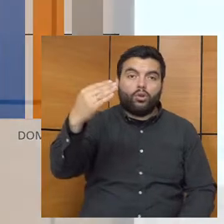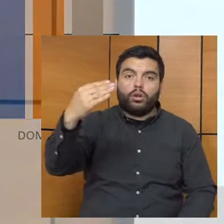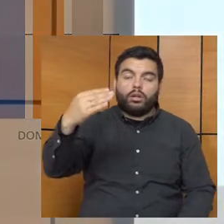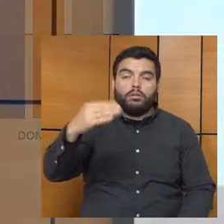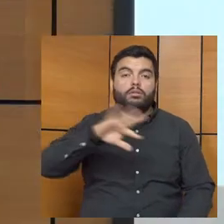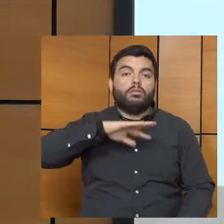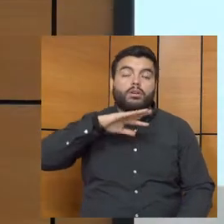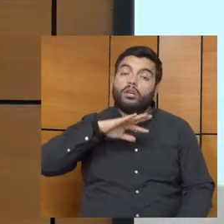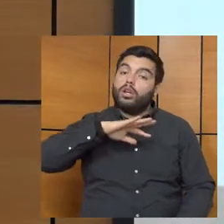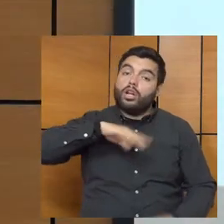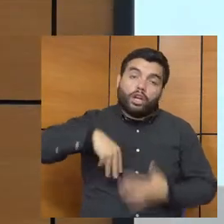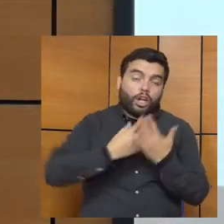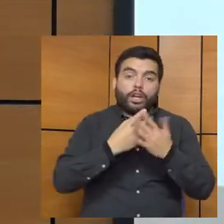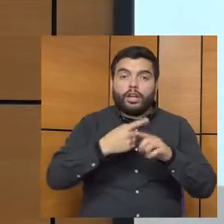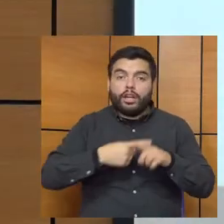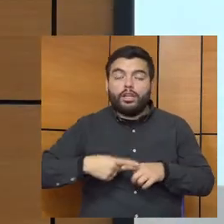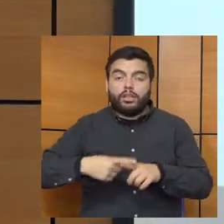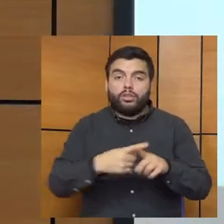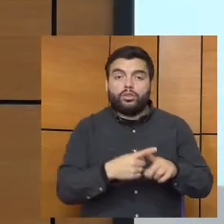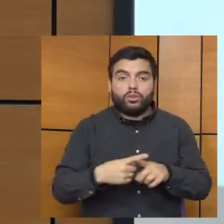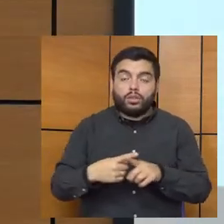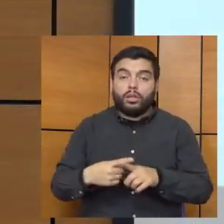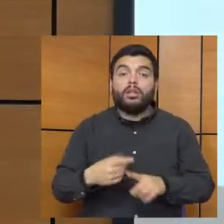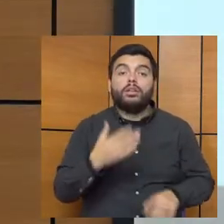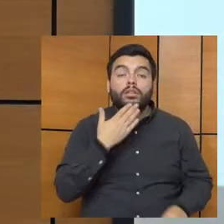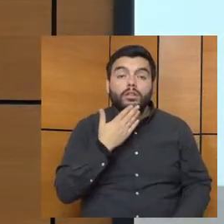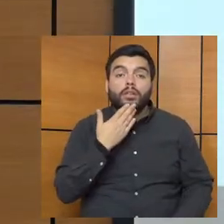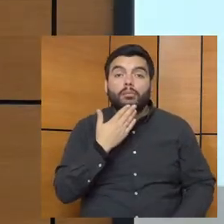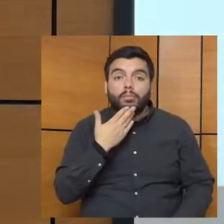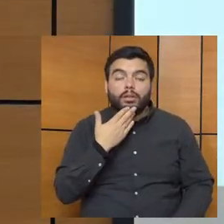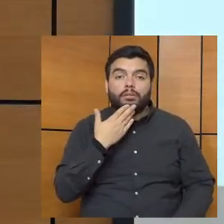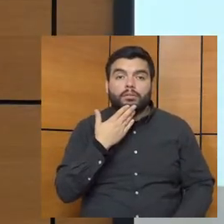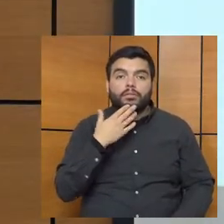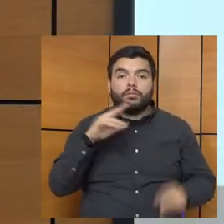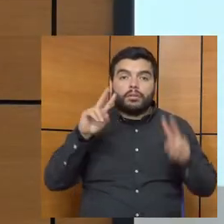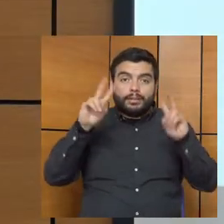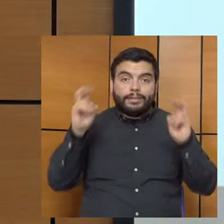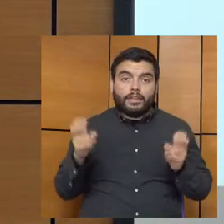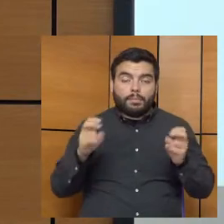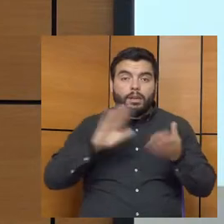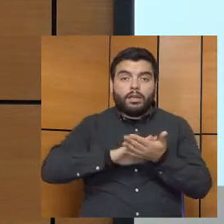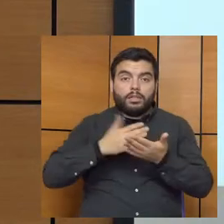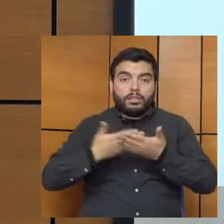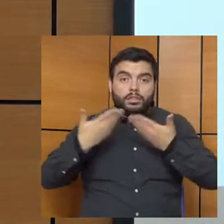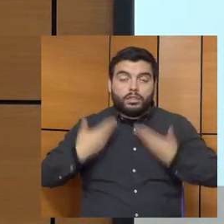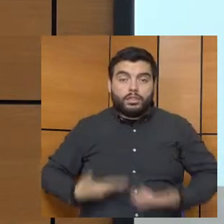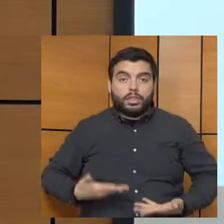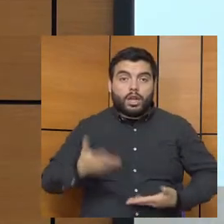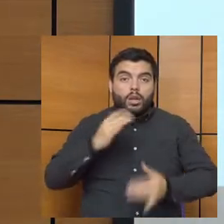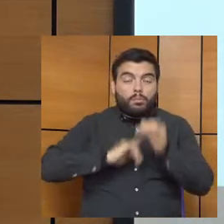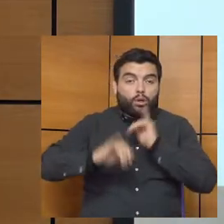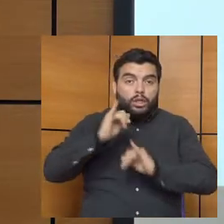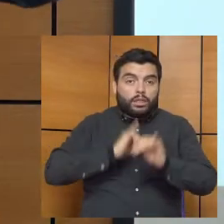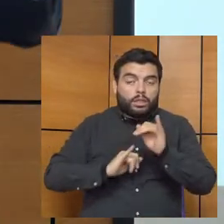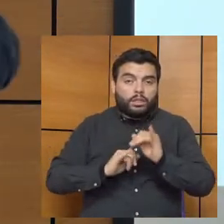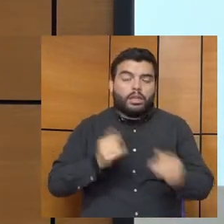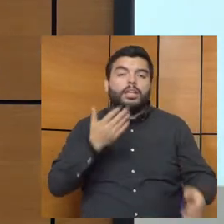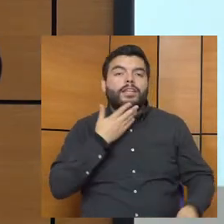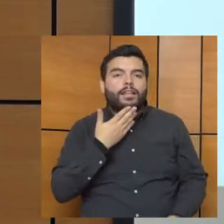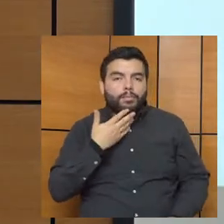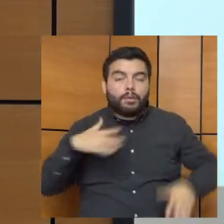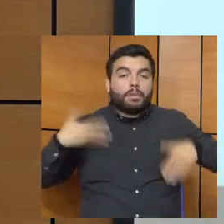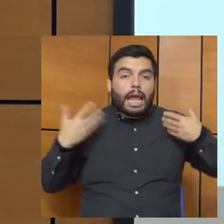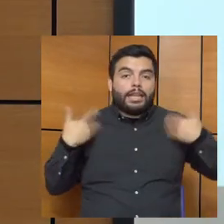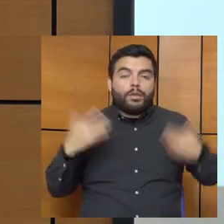uso de redes sociales, también le pasa en telemedicina. También son los que más ganas tienen. Y también tienen más ganas de usar,